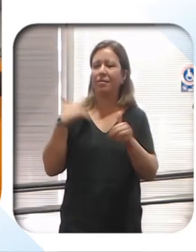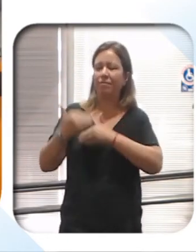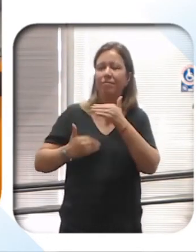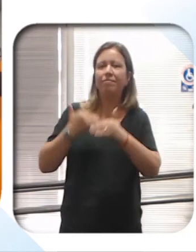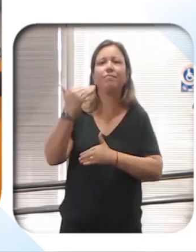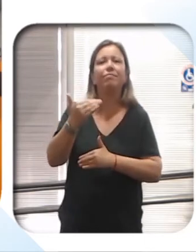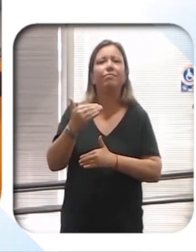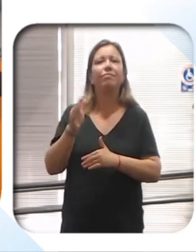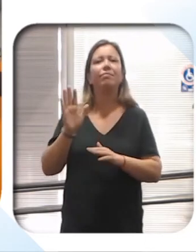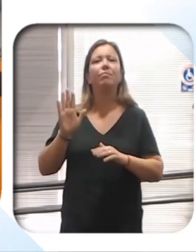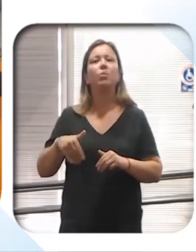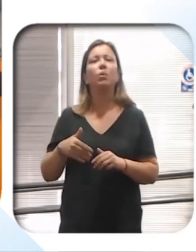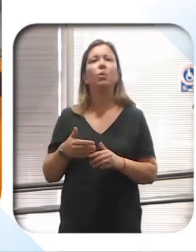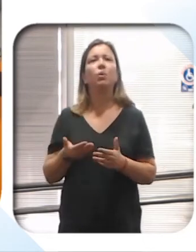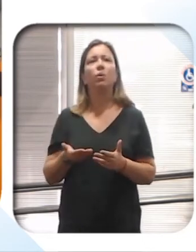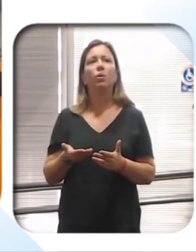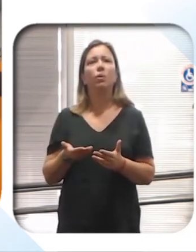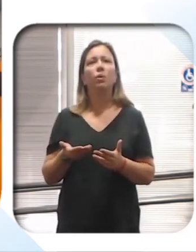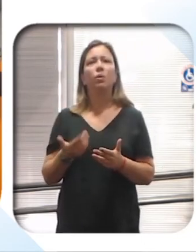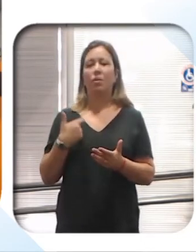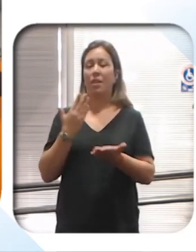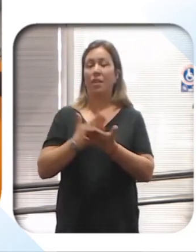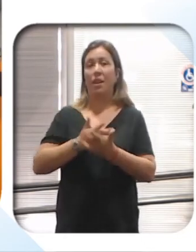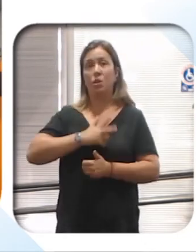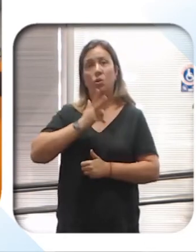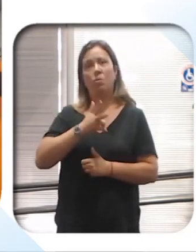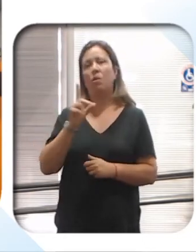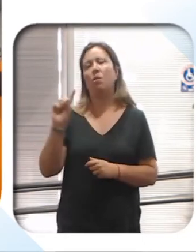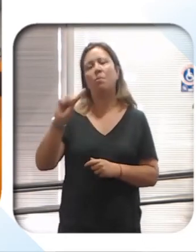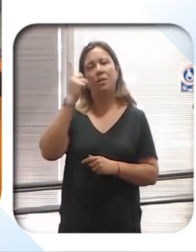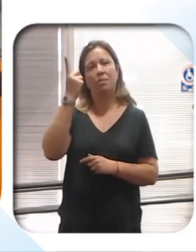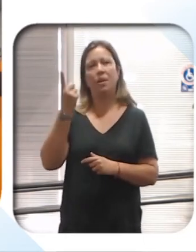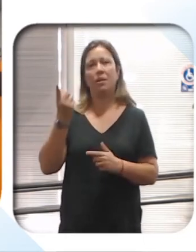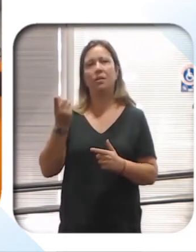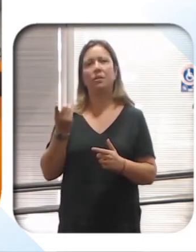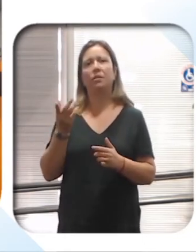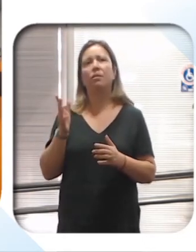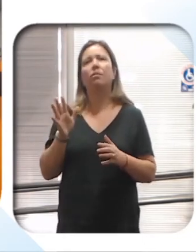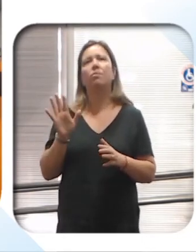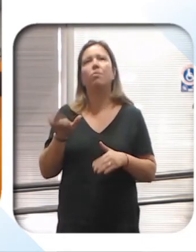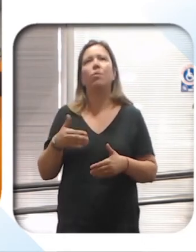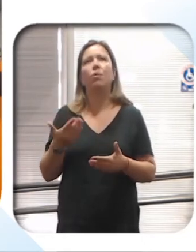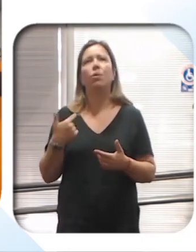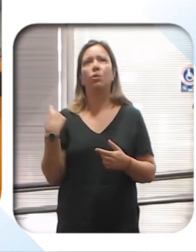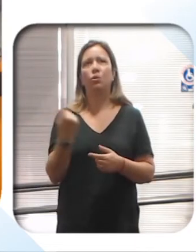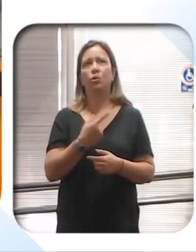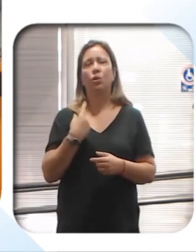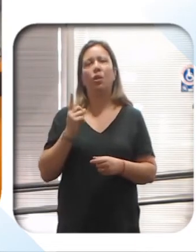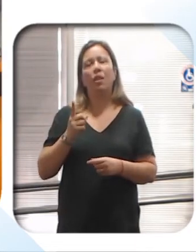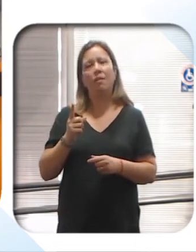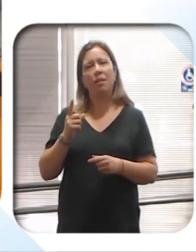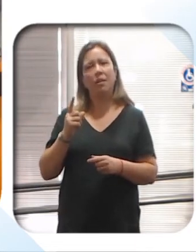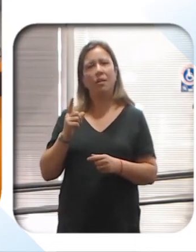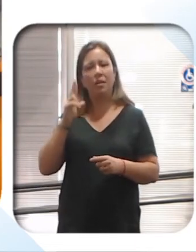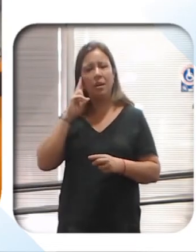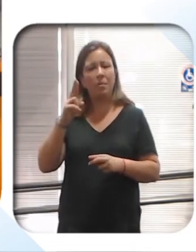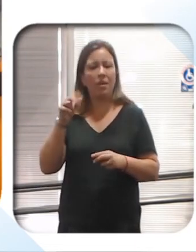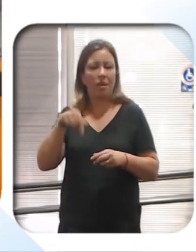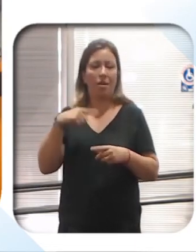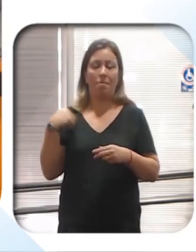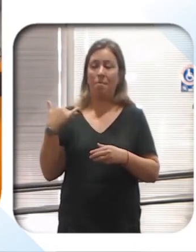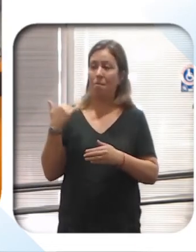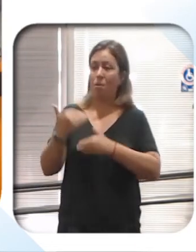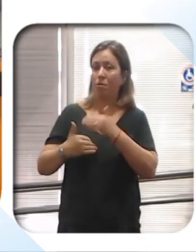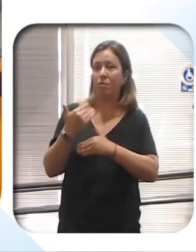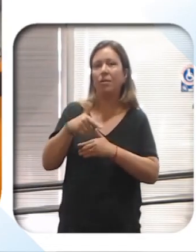desarrollo de derechos humanos fundamentales, como son los que tratamos de desarrollar desde